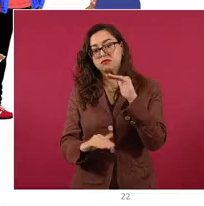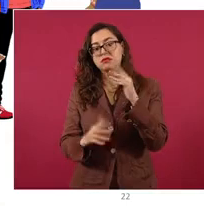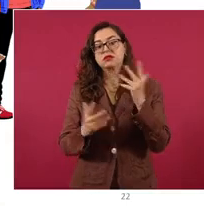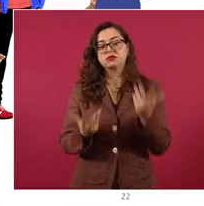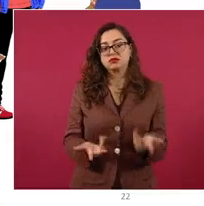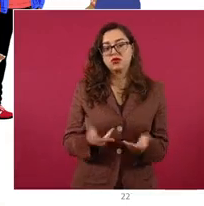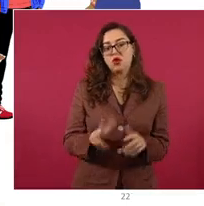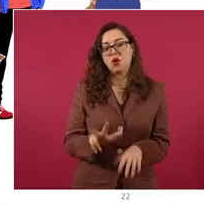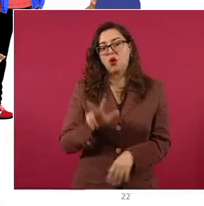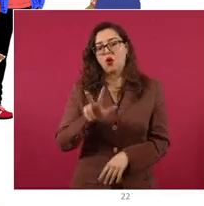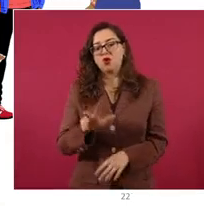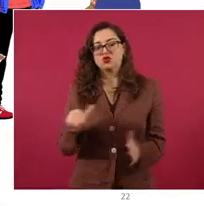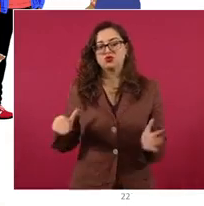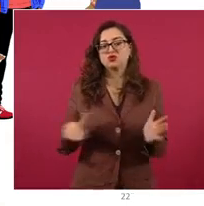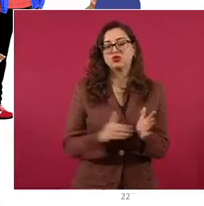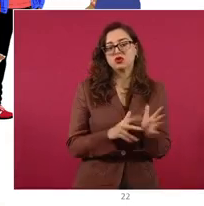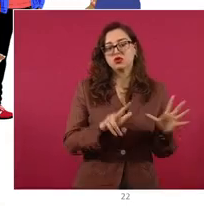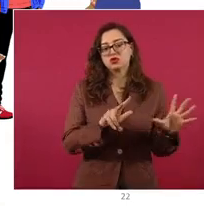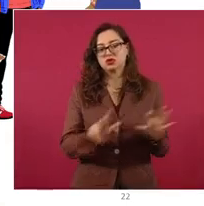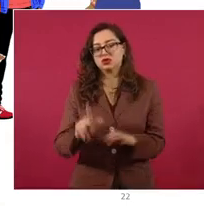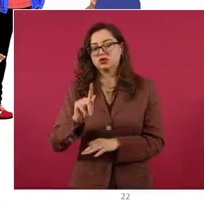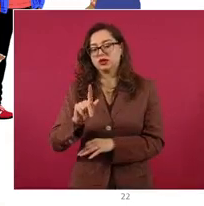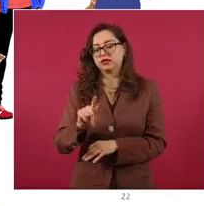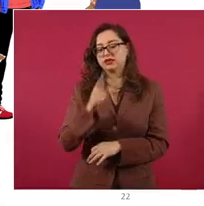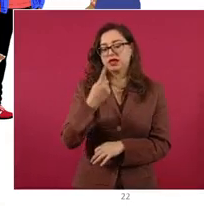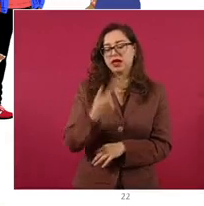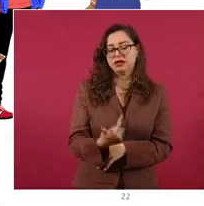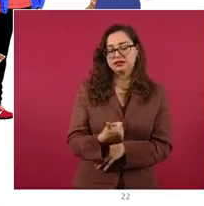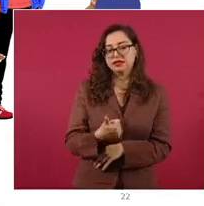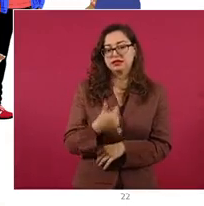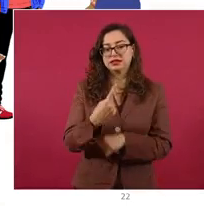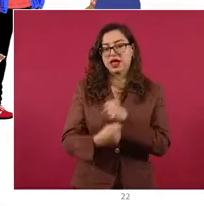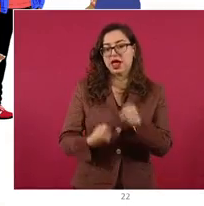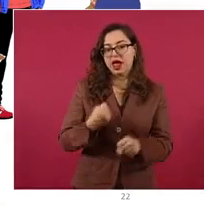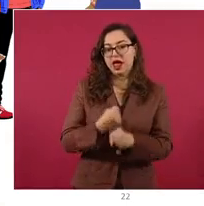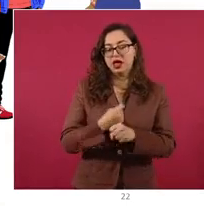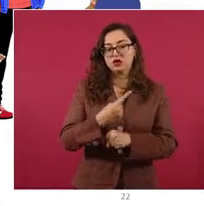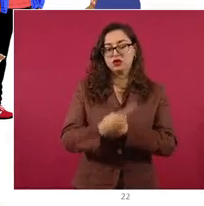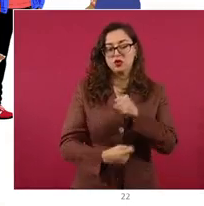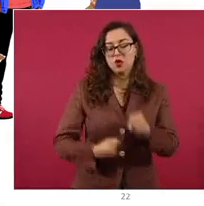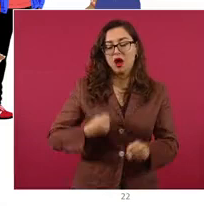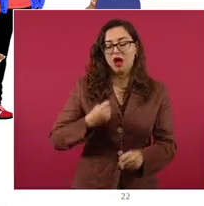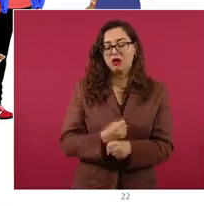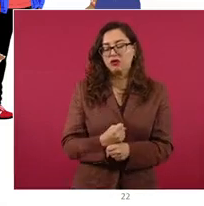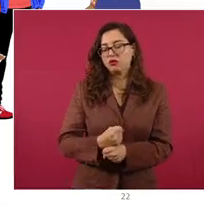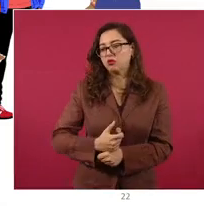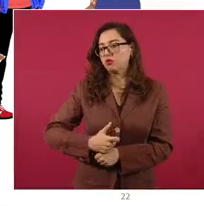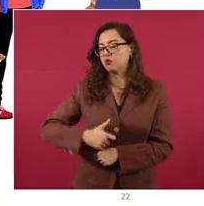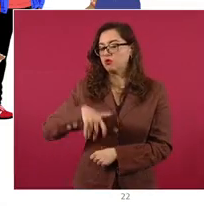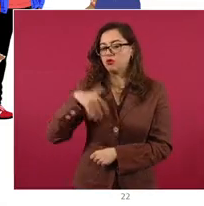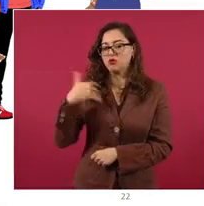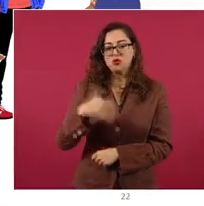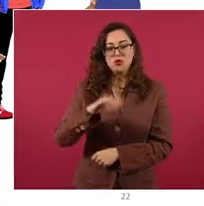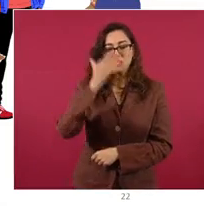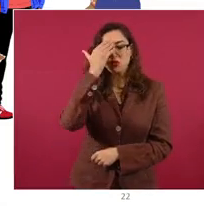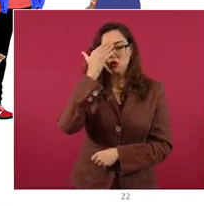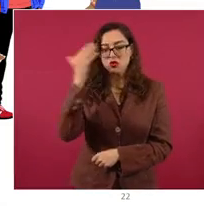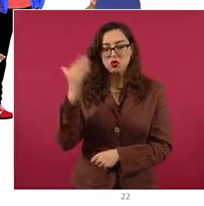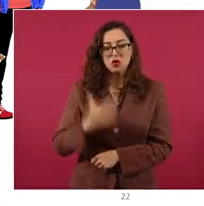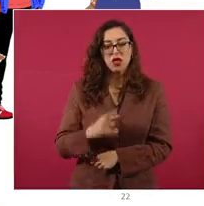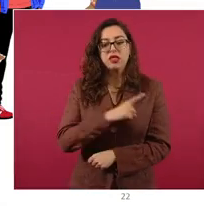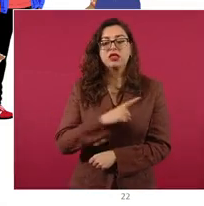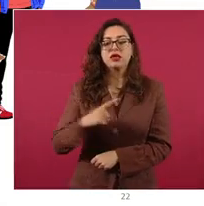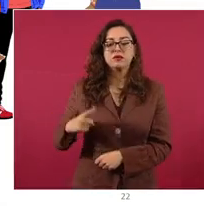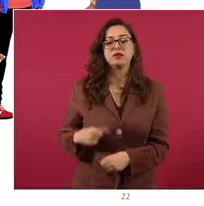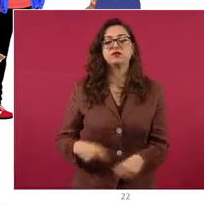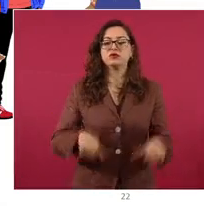8.876 anuales. Este es un asunto que tenemos que atender, no solamente con el fortalecimiento de las opciones